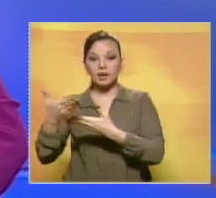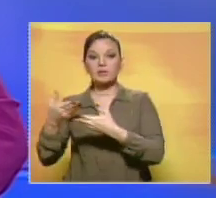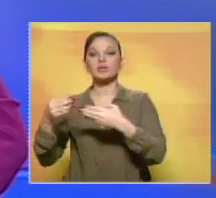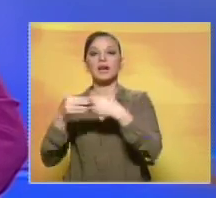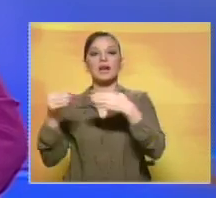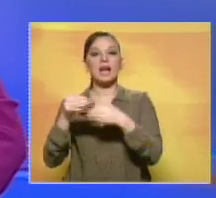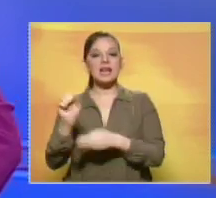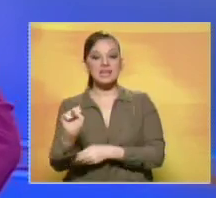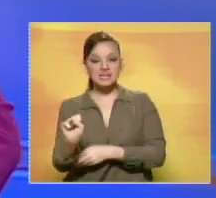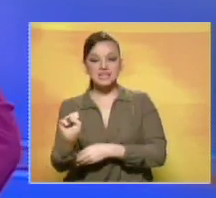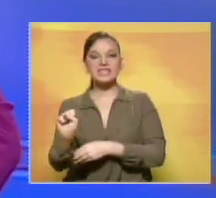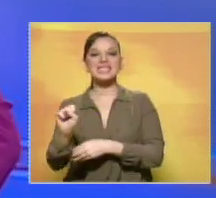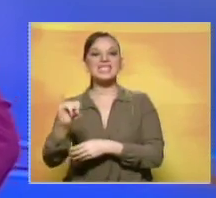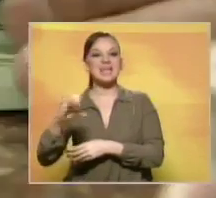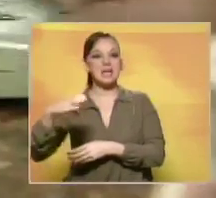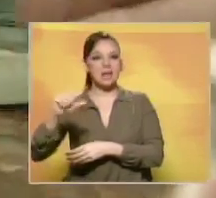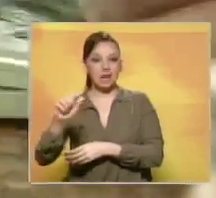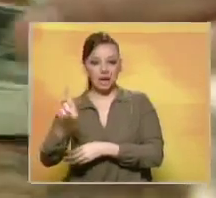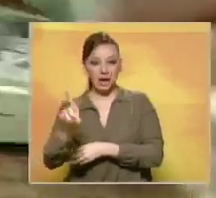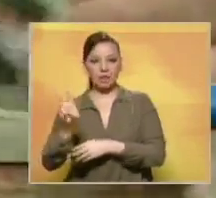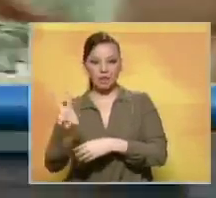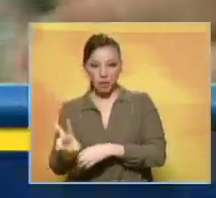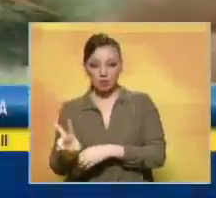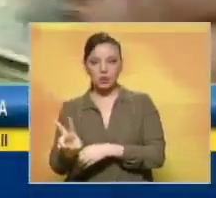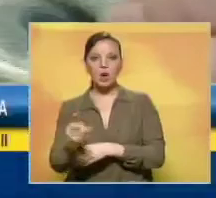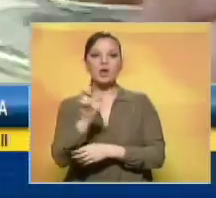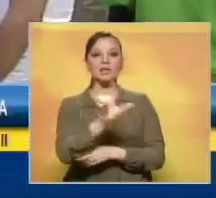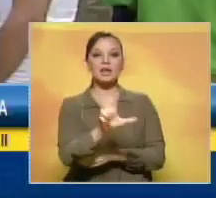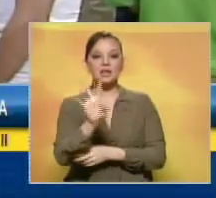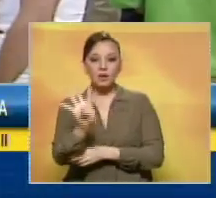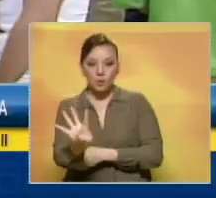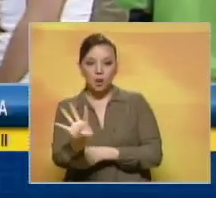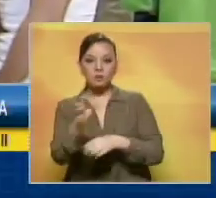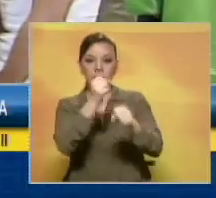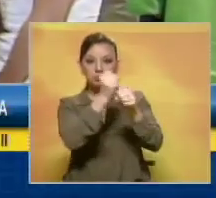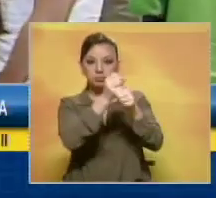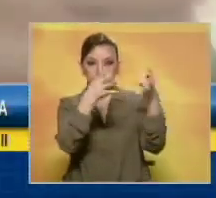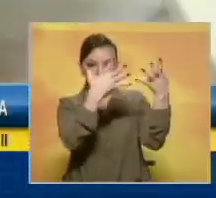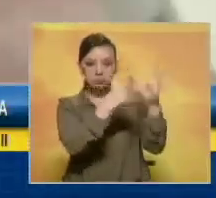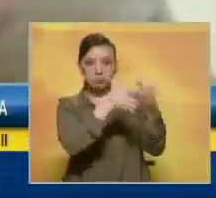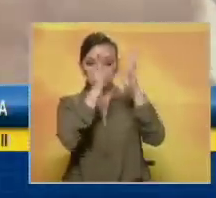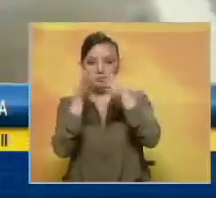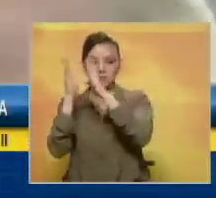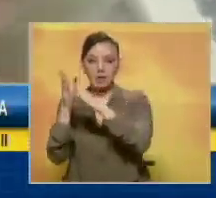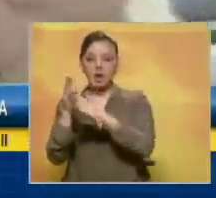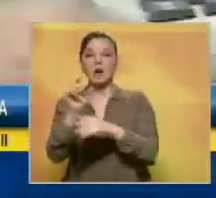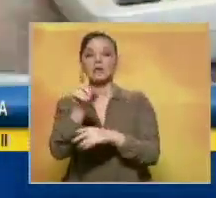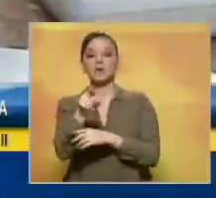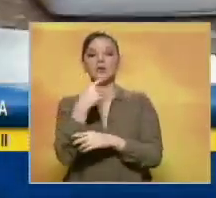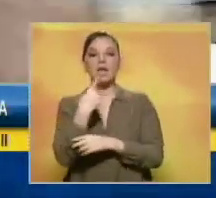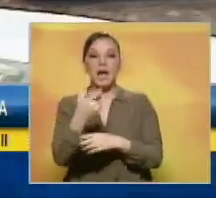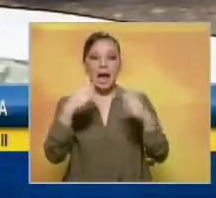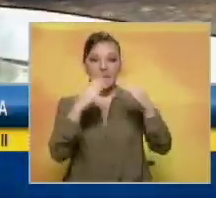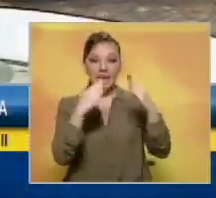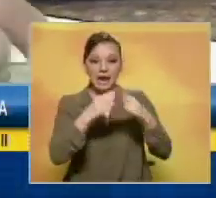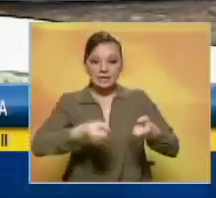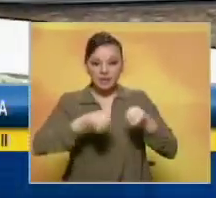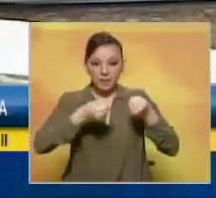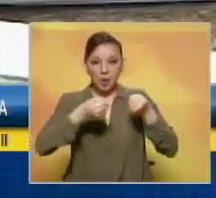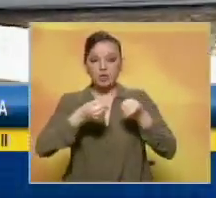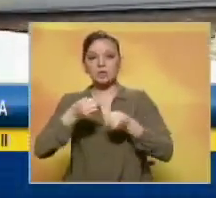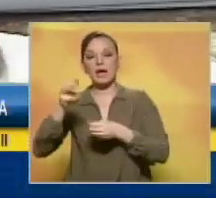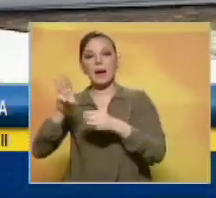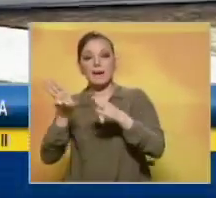la tasa SICAP 2. La medida involucra a 34 operadores como valores, como Provincial, Casa de Bolsa,